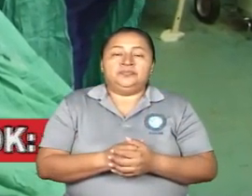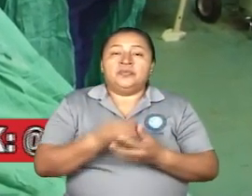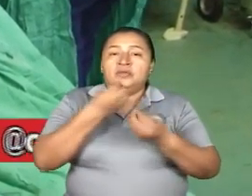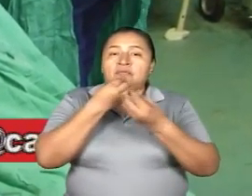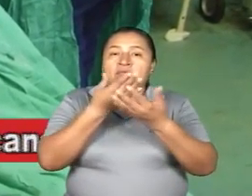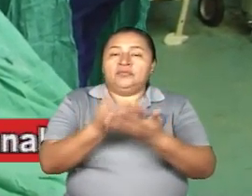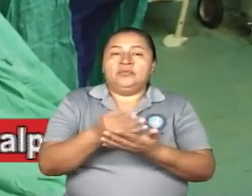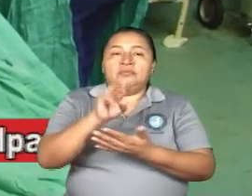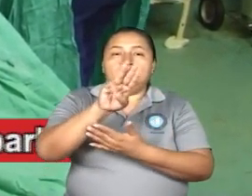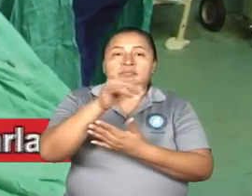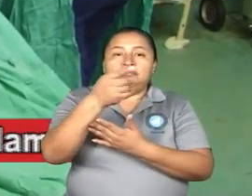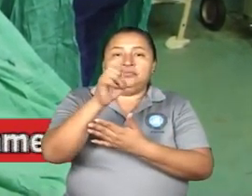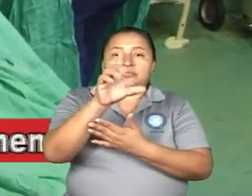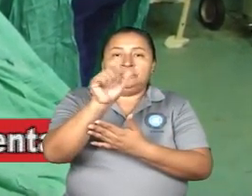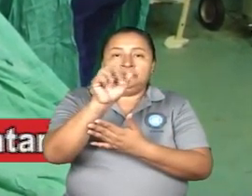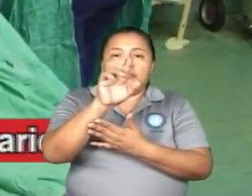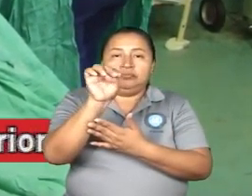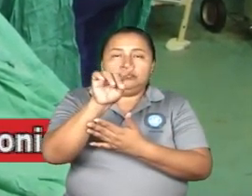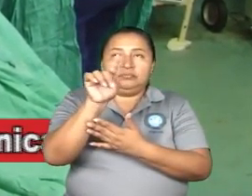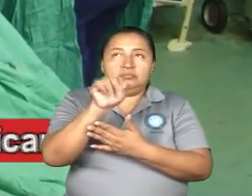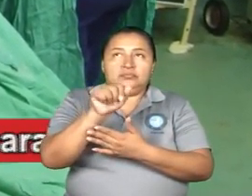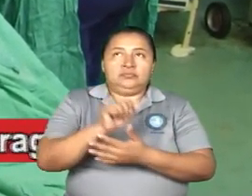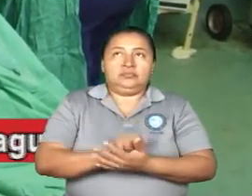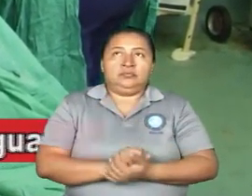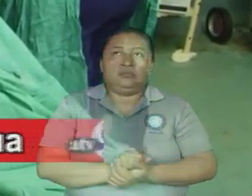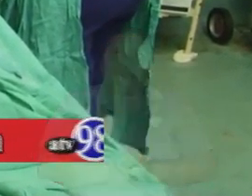canal parlamentario les informó Miguel Carranza Mena.